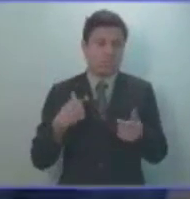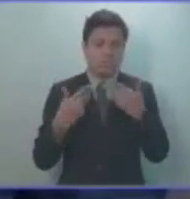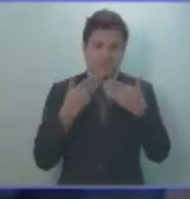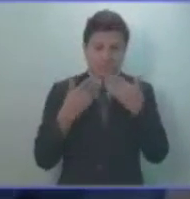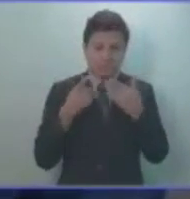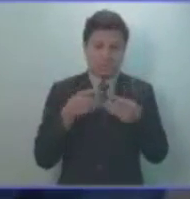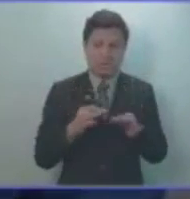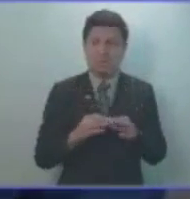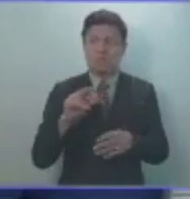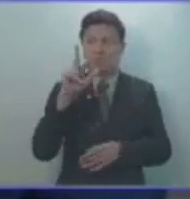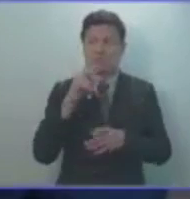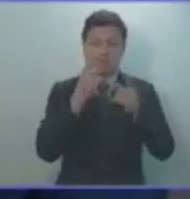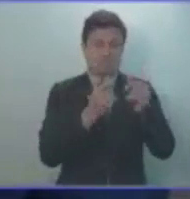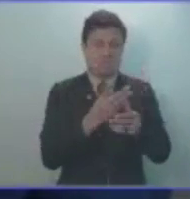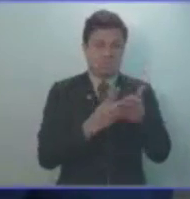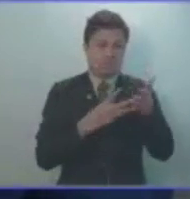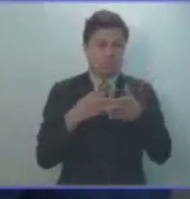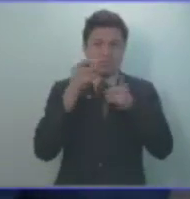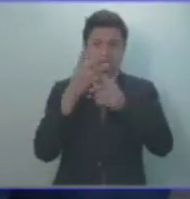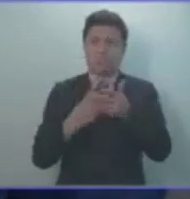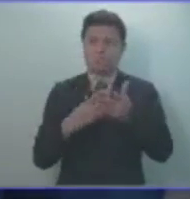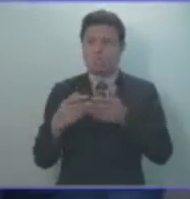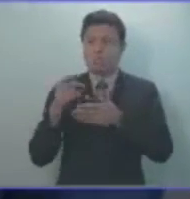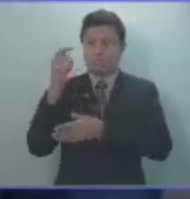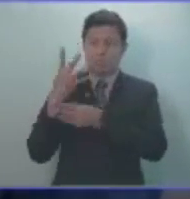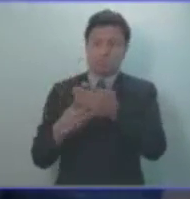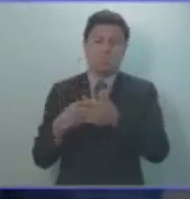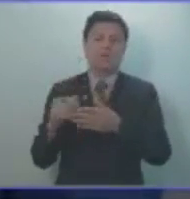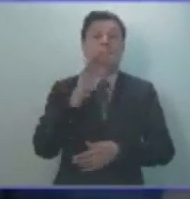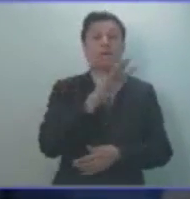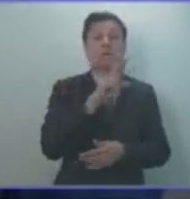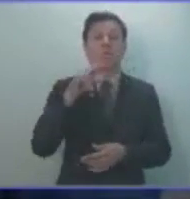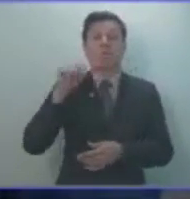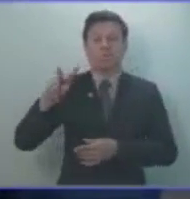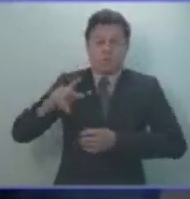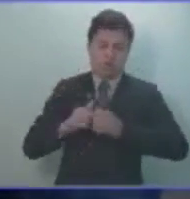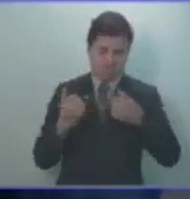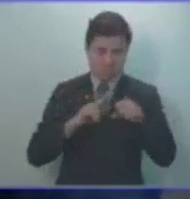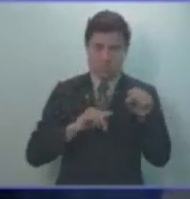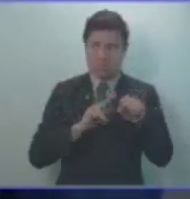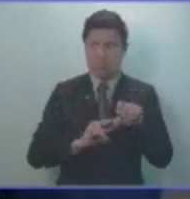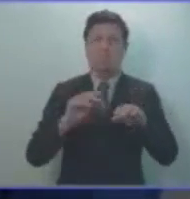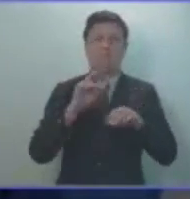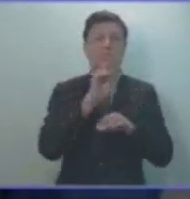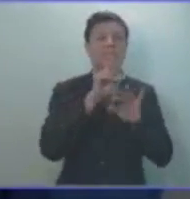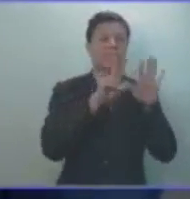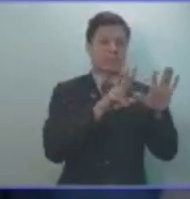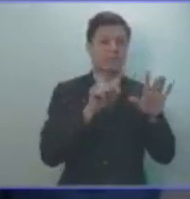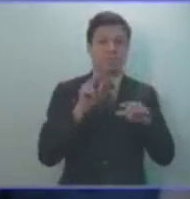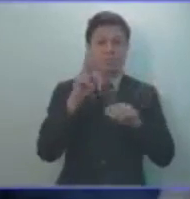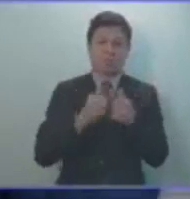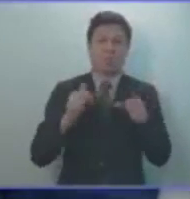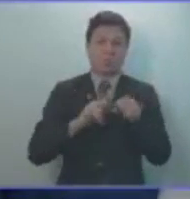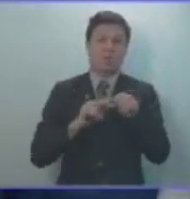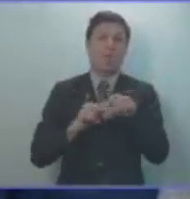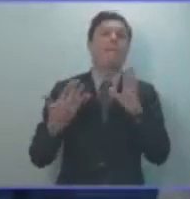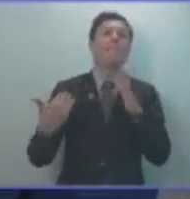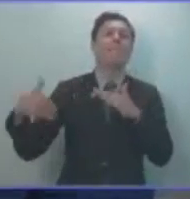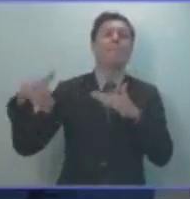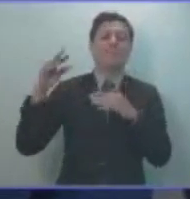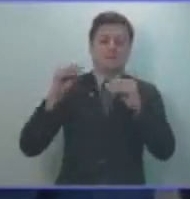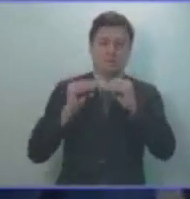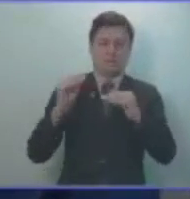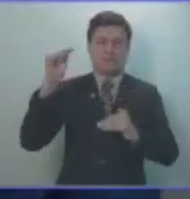Asamblea ha tenido 3 presupuestos, sino que era de 52.2. O sea, 7.2 millones de dólares